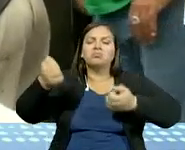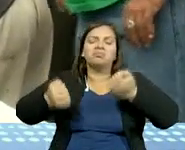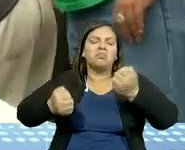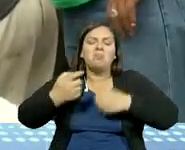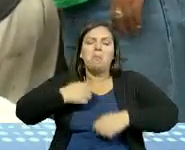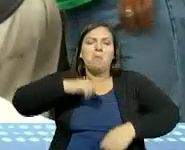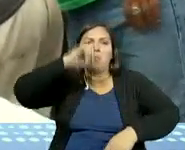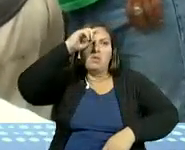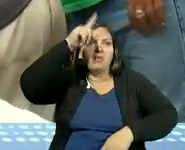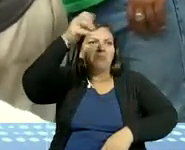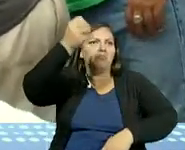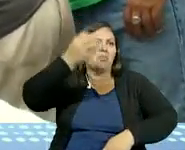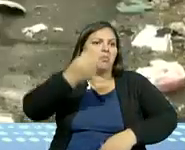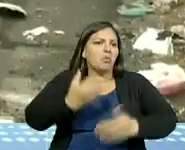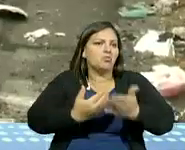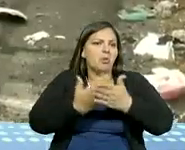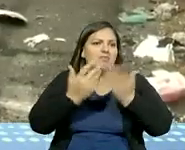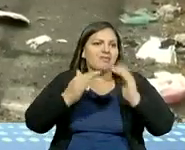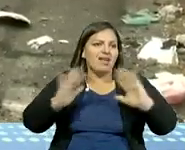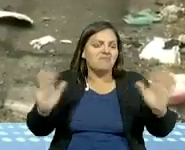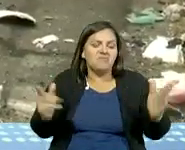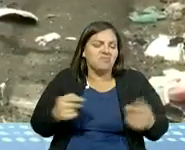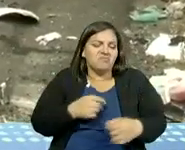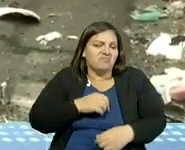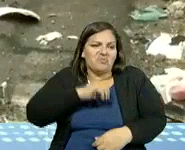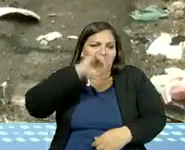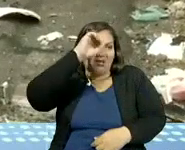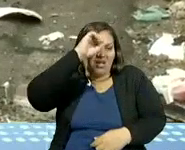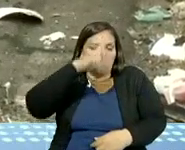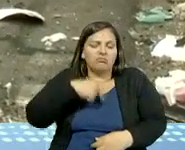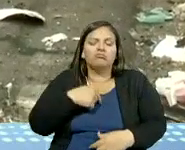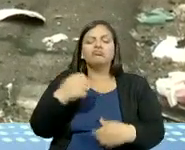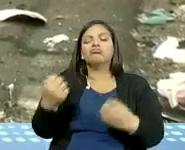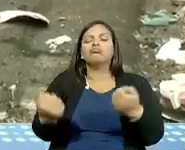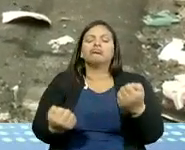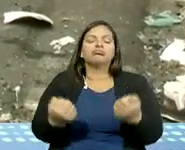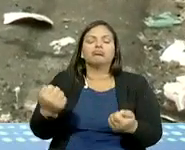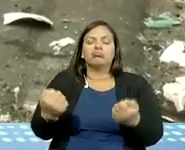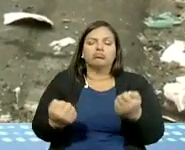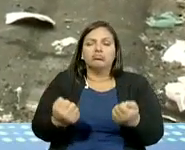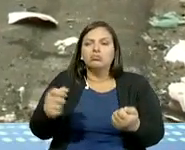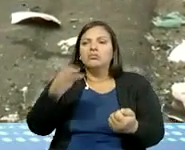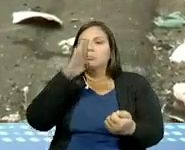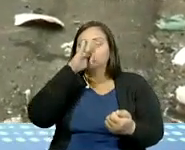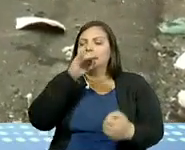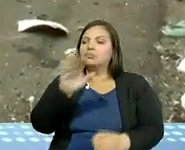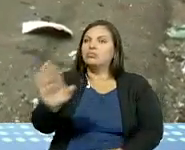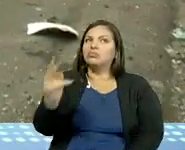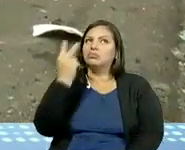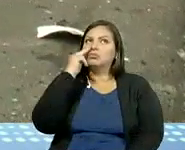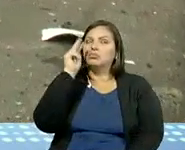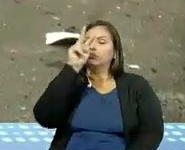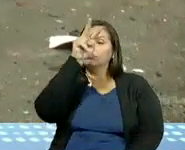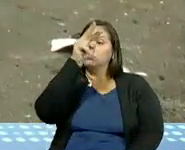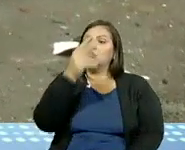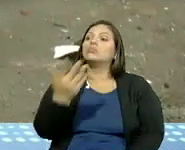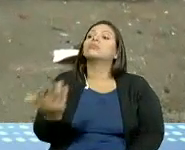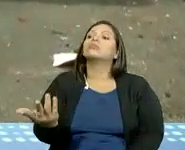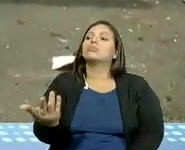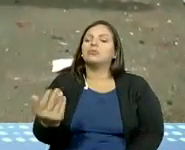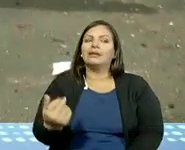no conocen. Entonces, la gente está precisamente para instruir. General, se acercan las fiestas, la gente ya está ahí un poquito